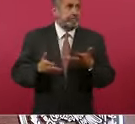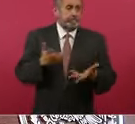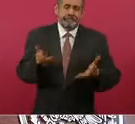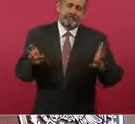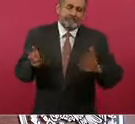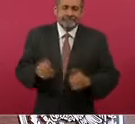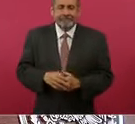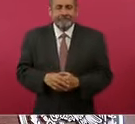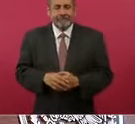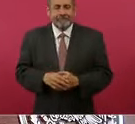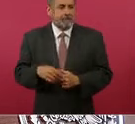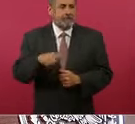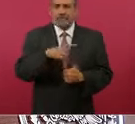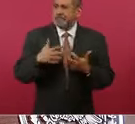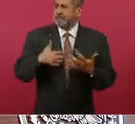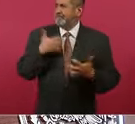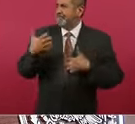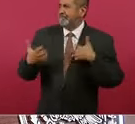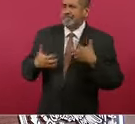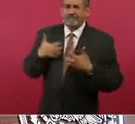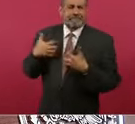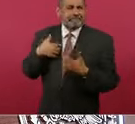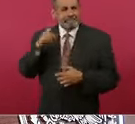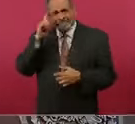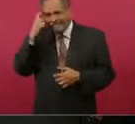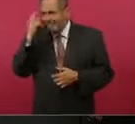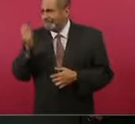y se enojan